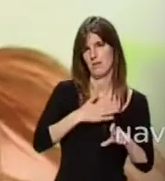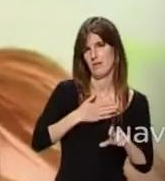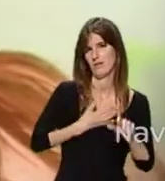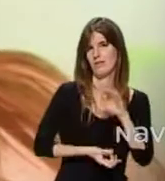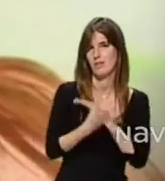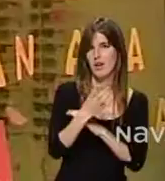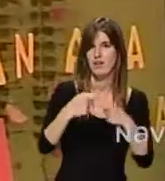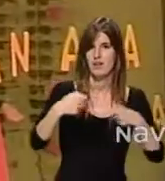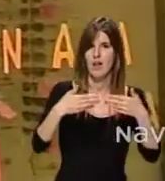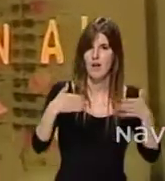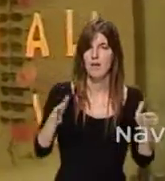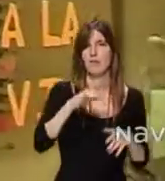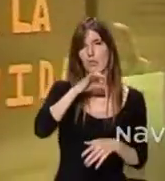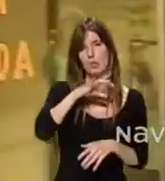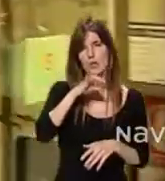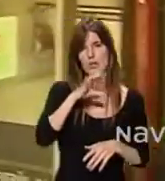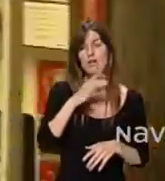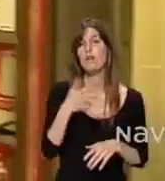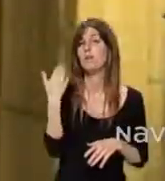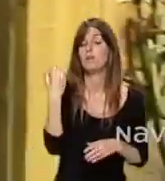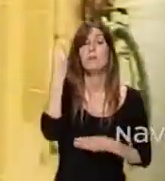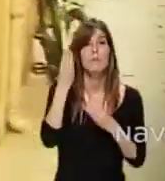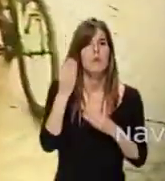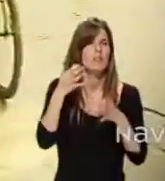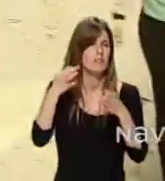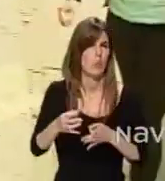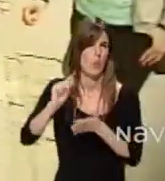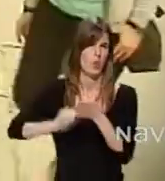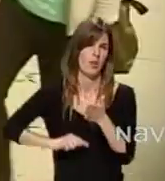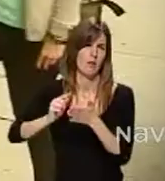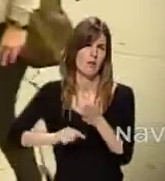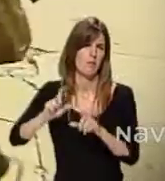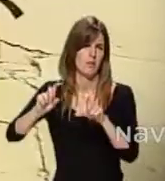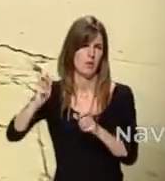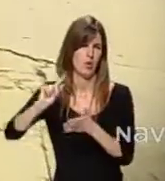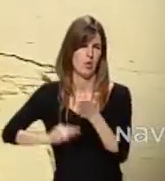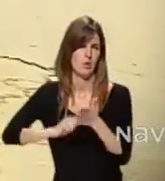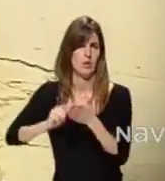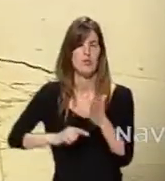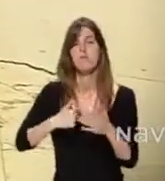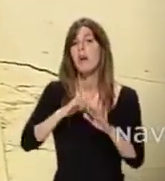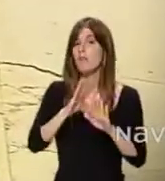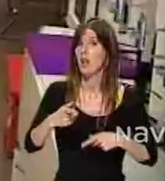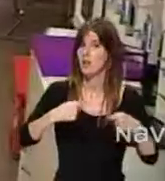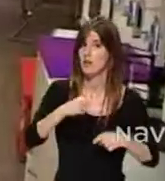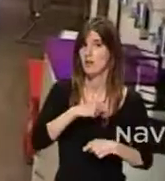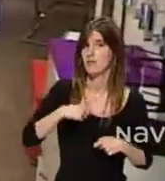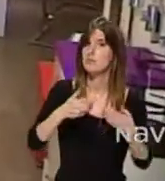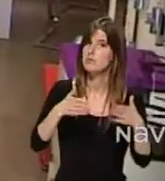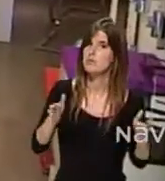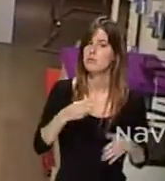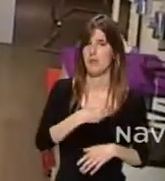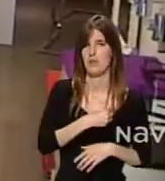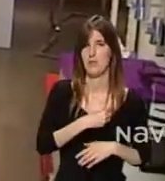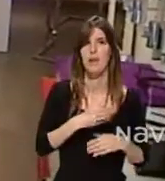y muy contentas, que en un principio no era la idea que teníamos, abrir una tienda, pero desde luego nos ha merecido la pena. Antes de